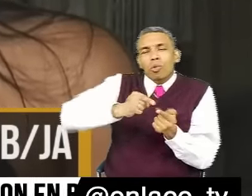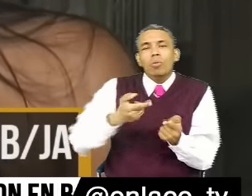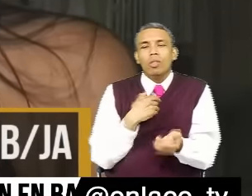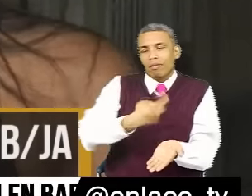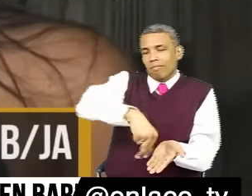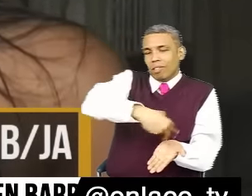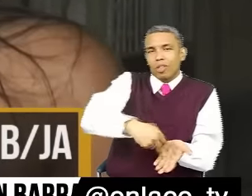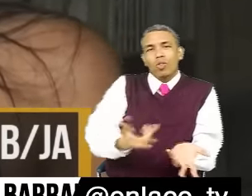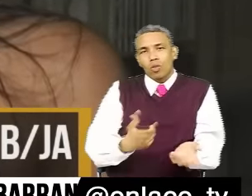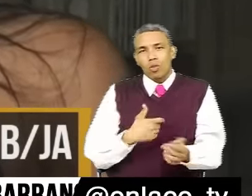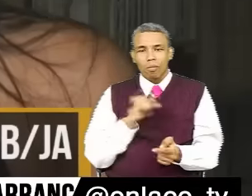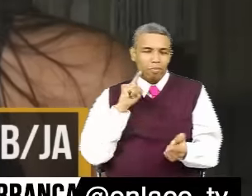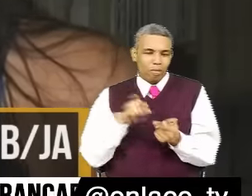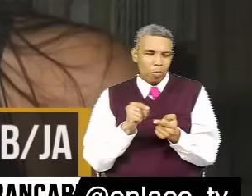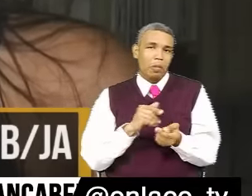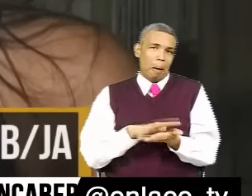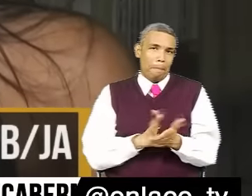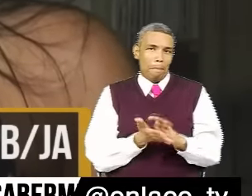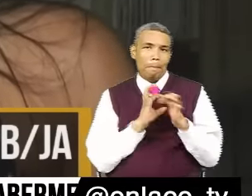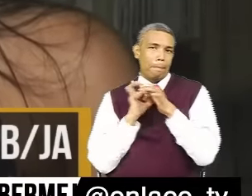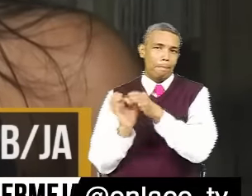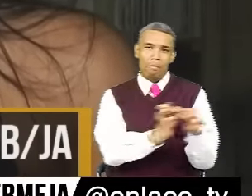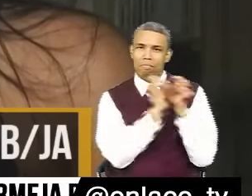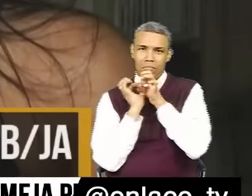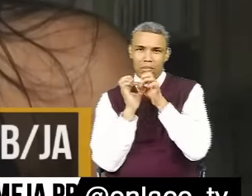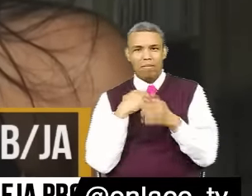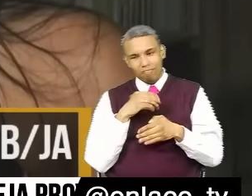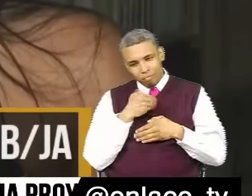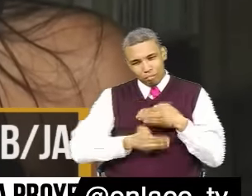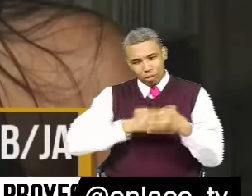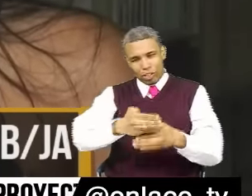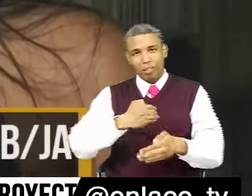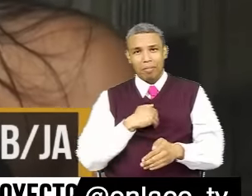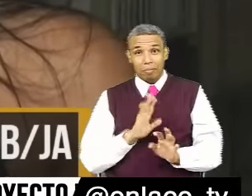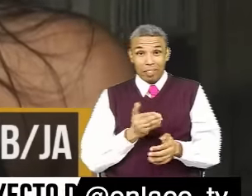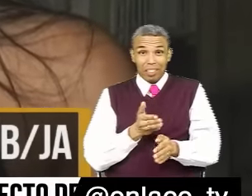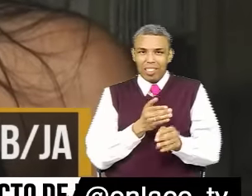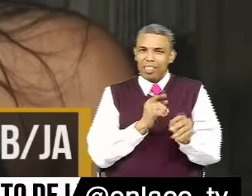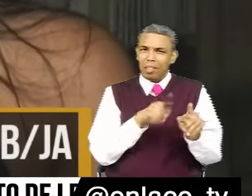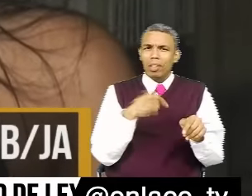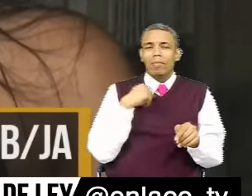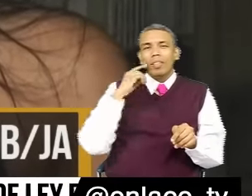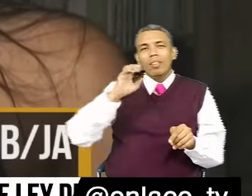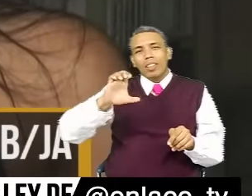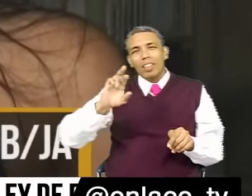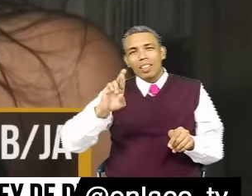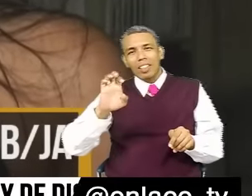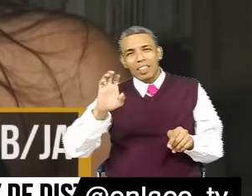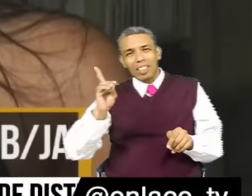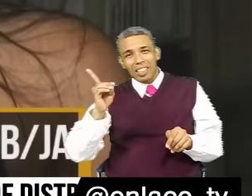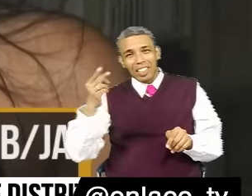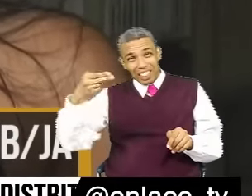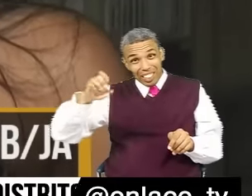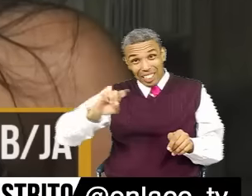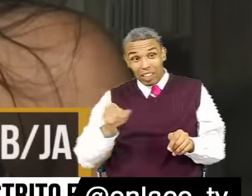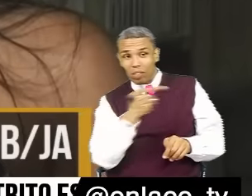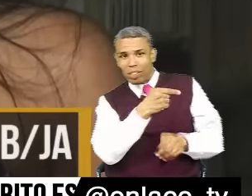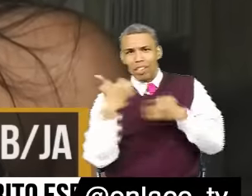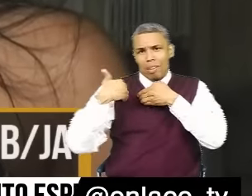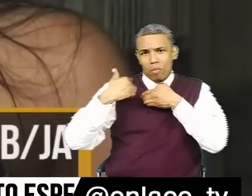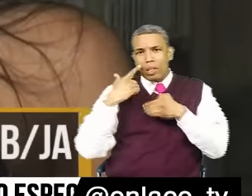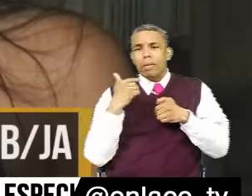juegan por la paz. Van a dar un taller de pedagogía de paz. Entonces es muy interesante, lo va a dar Credos, uno de los patrocinadores del evento.